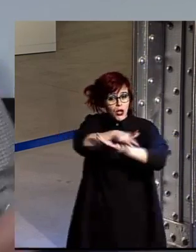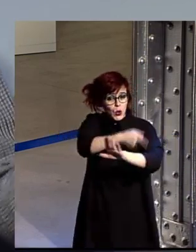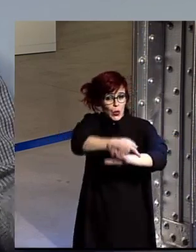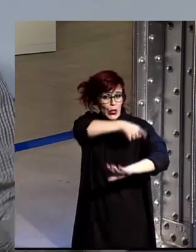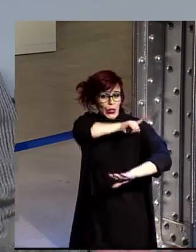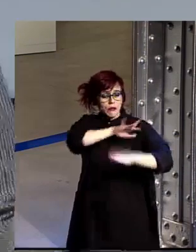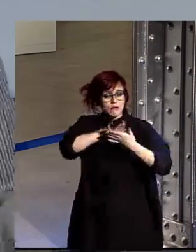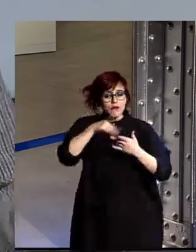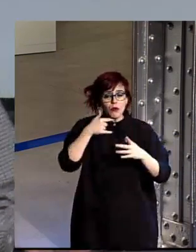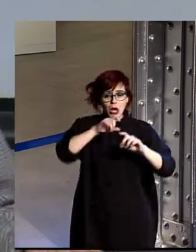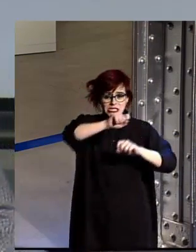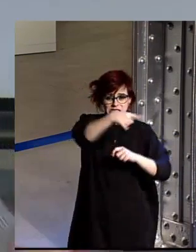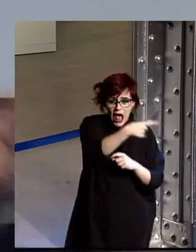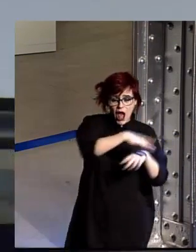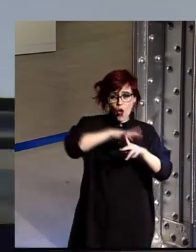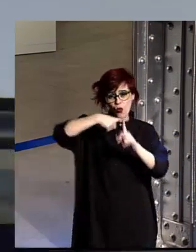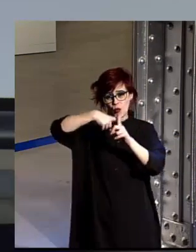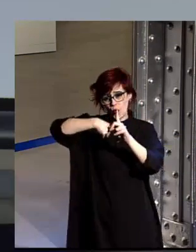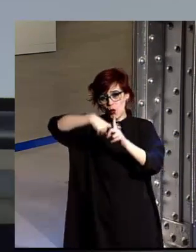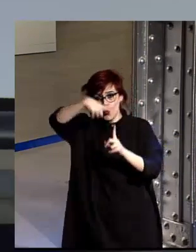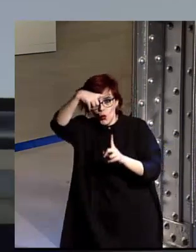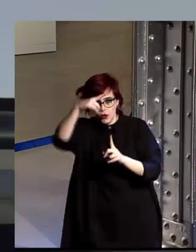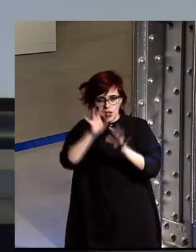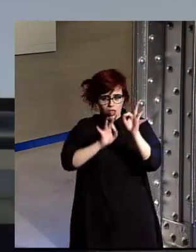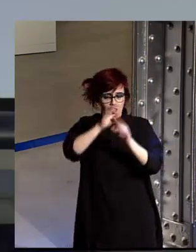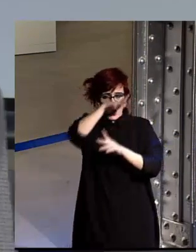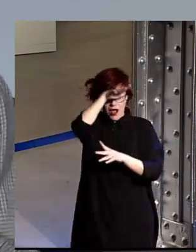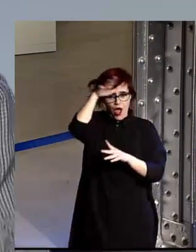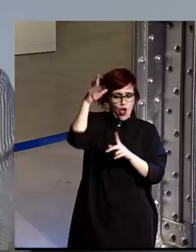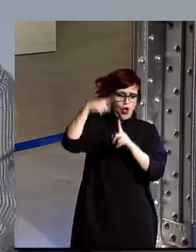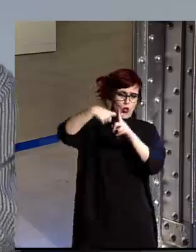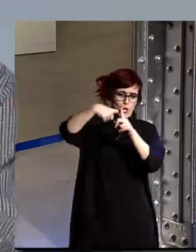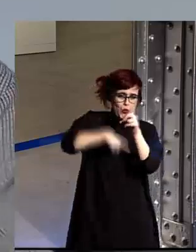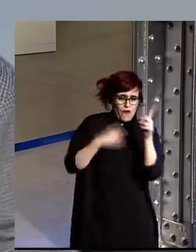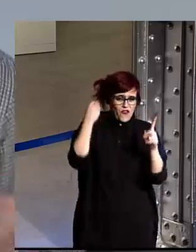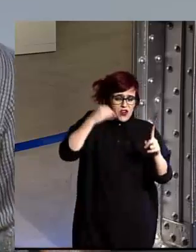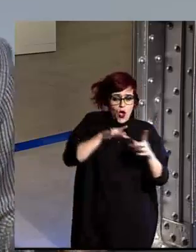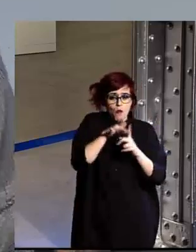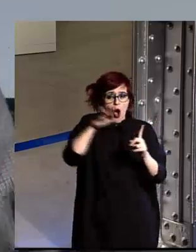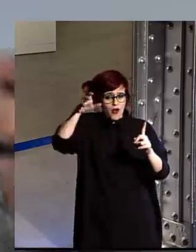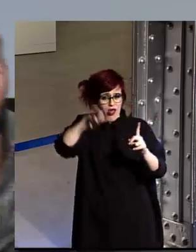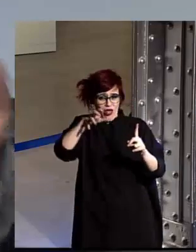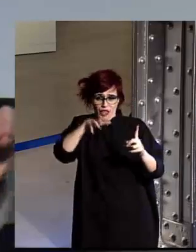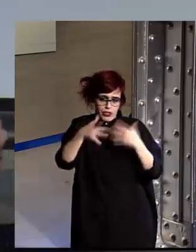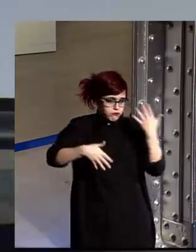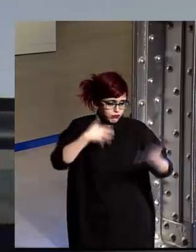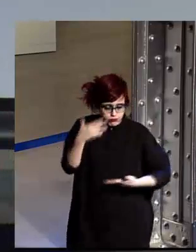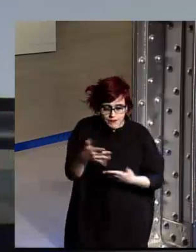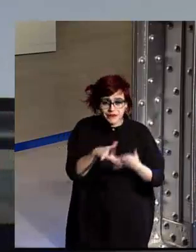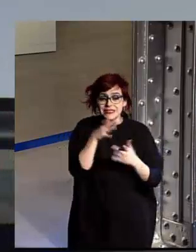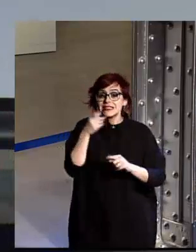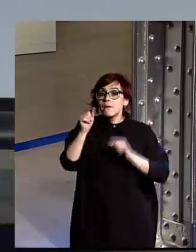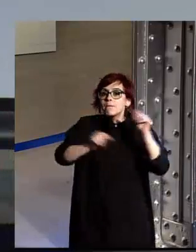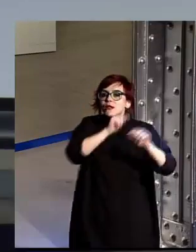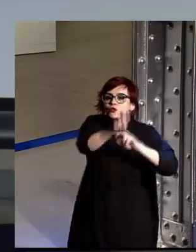extremos, caracterizados por mucha sal, por mucha temperatura, por poca temperatura, por mucha radiación. En todos esos casos, cuando se buscan virus,